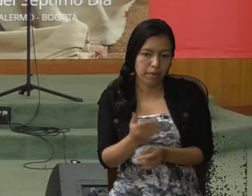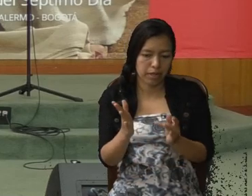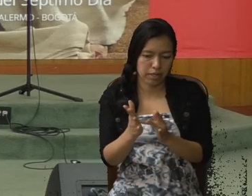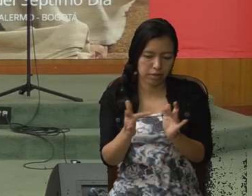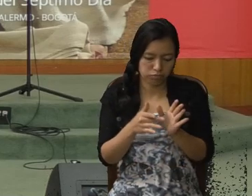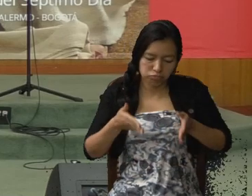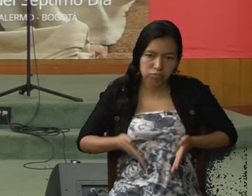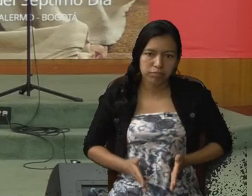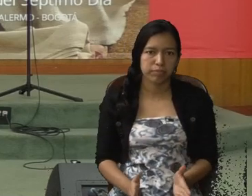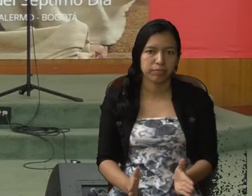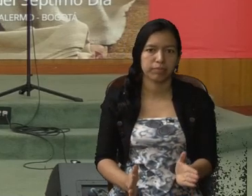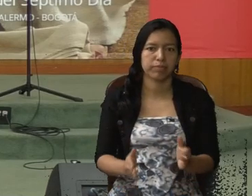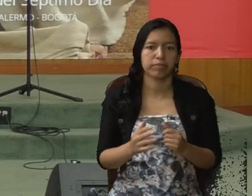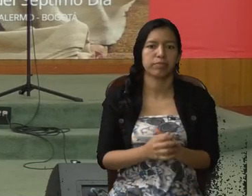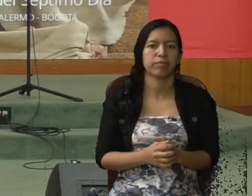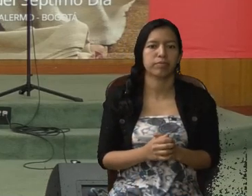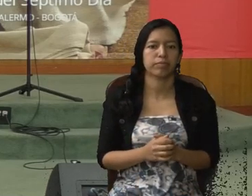Jesús.